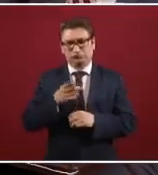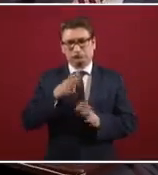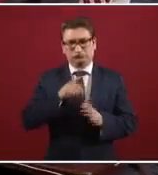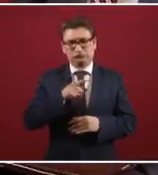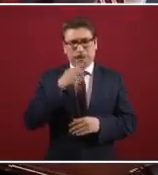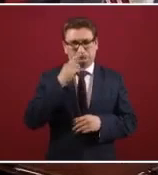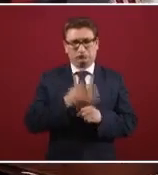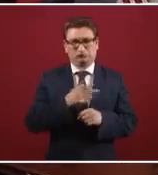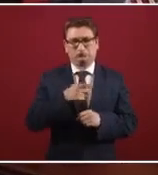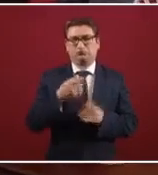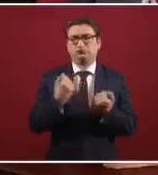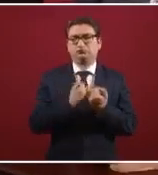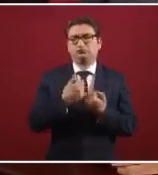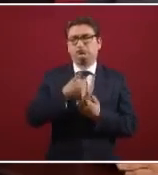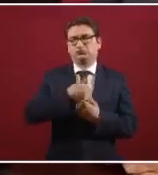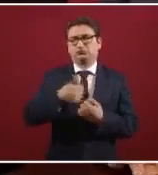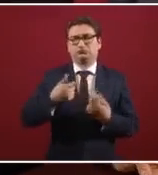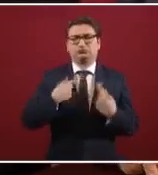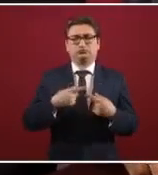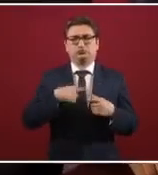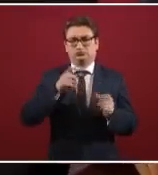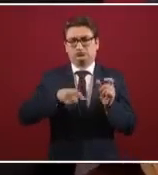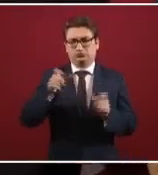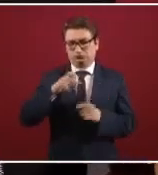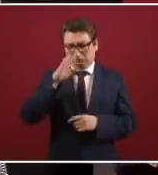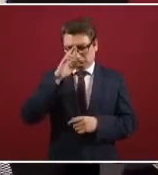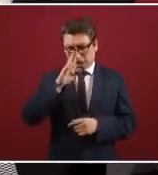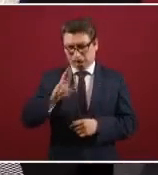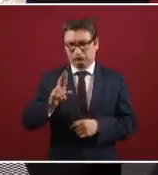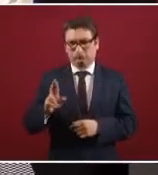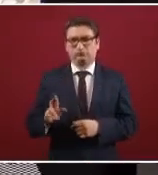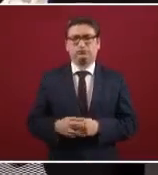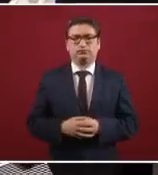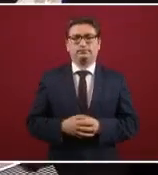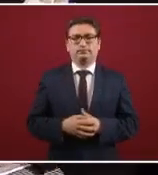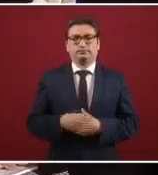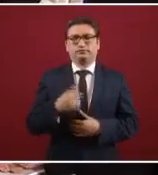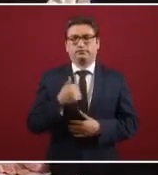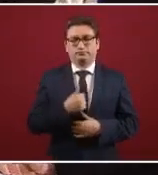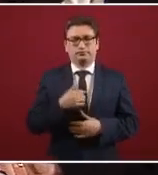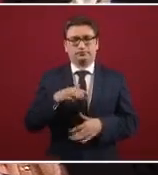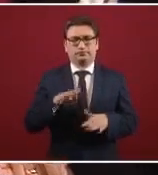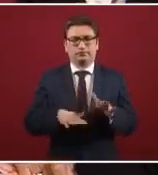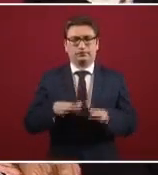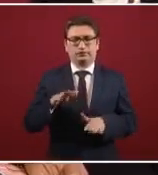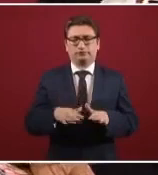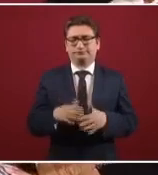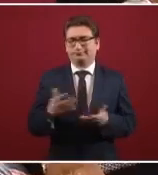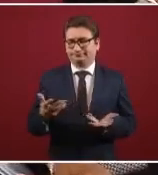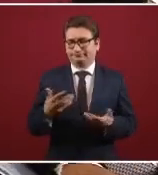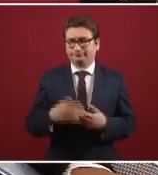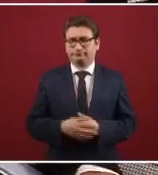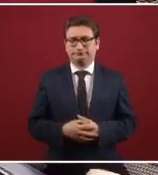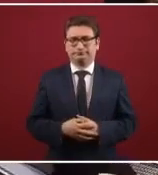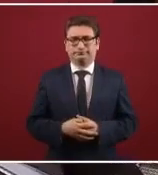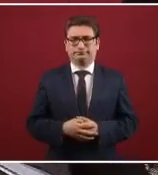también respetuoso de las personas a veces tengo que quedar este